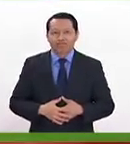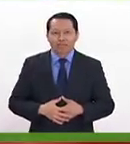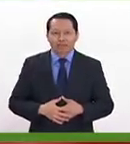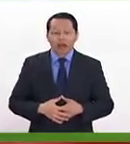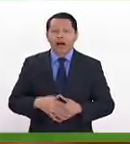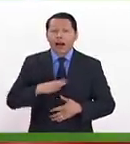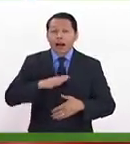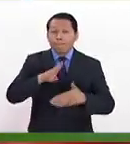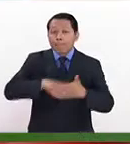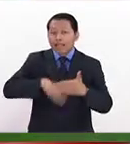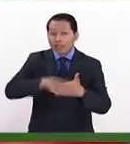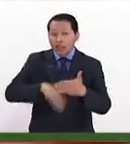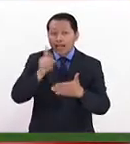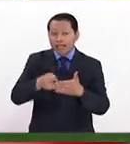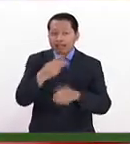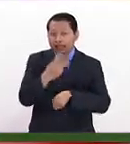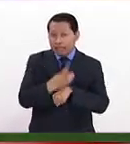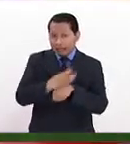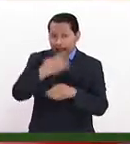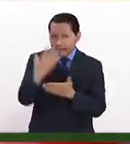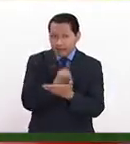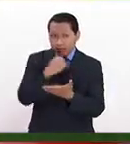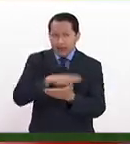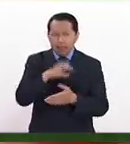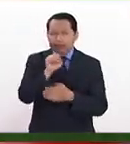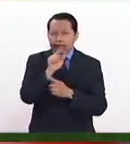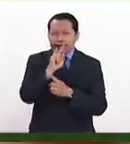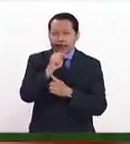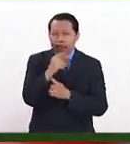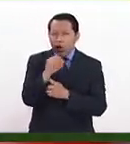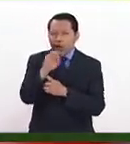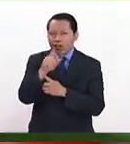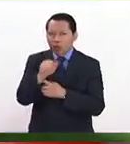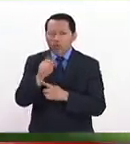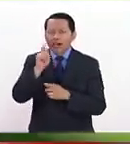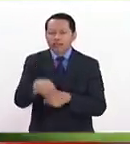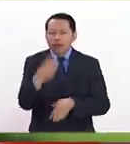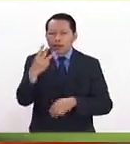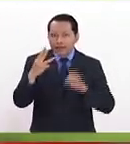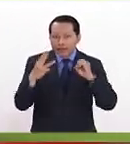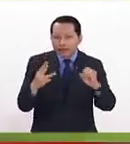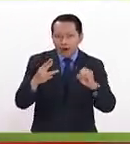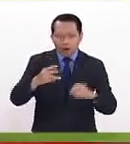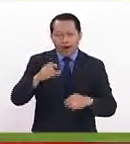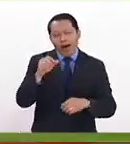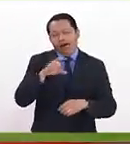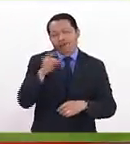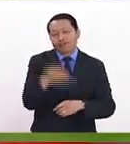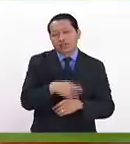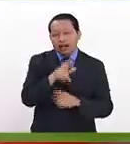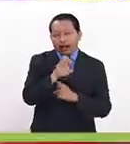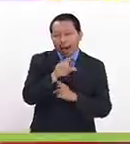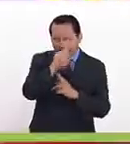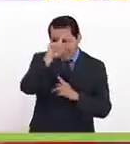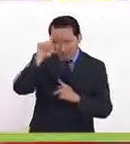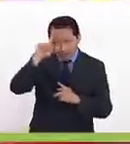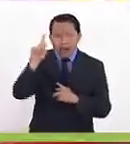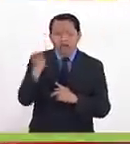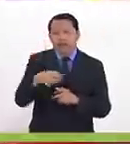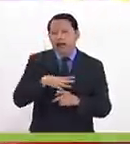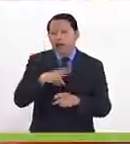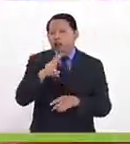El Barcelona consiguió su tercera victoria consecutiva en el Santiago Bernabéu con humillante 3-0 sobre el Real Madrid en el Clásico de